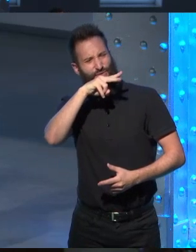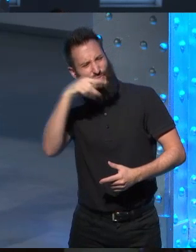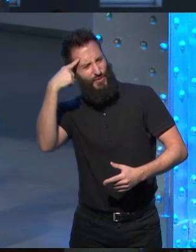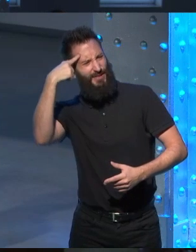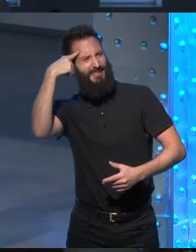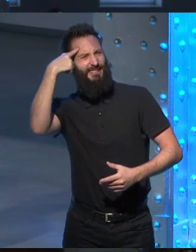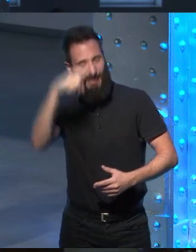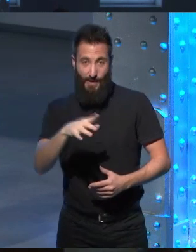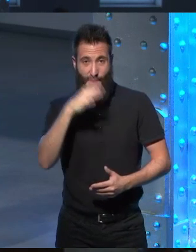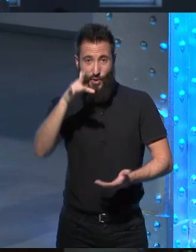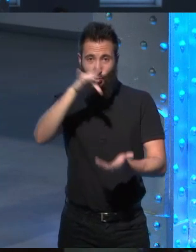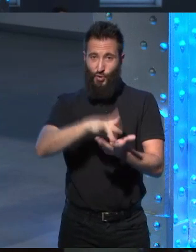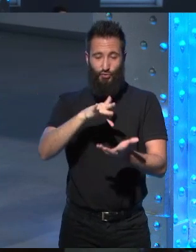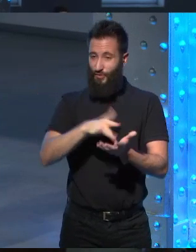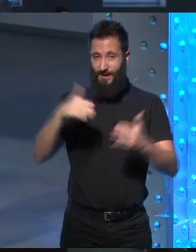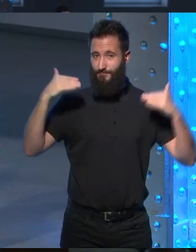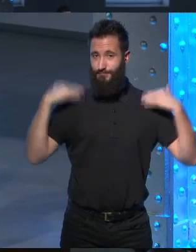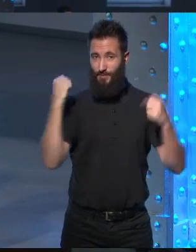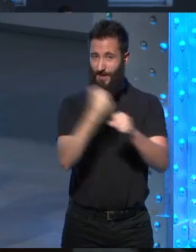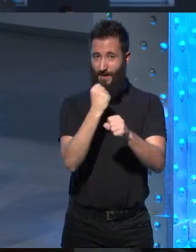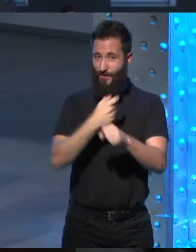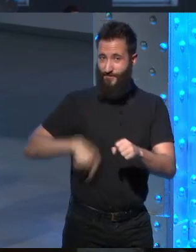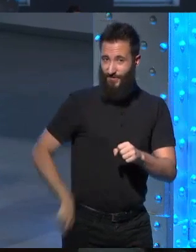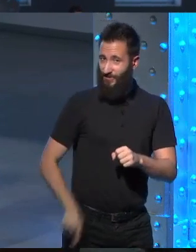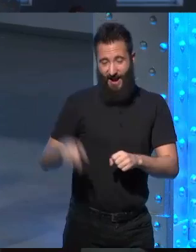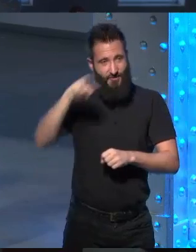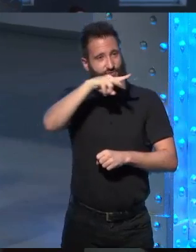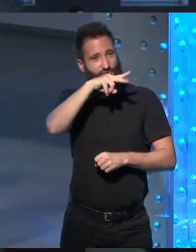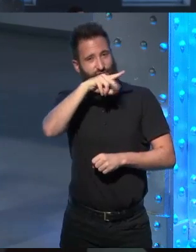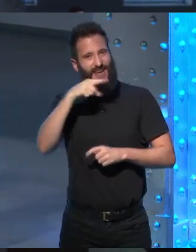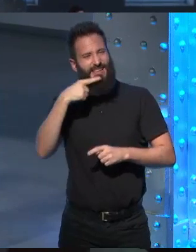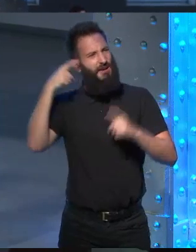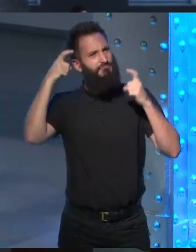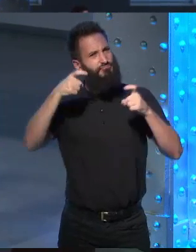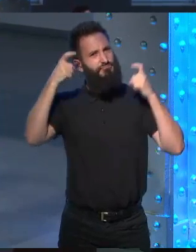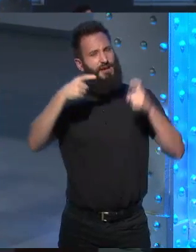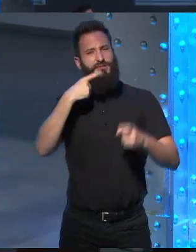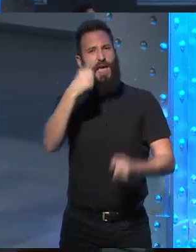se dedica, entre otras cosas, a narrar. Ella consigue hacer que la economía sea fácil